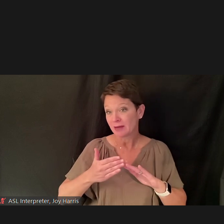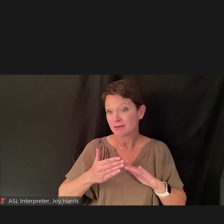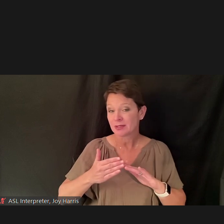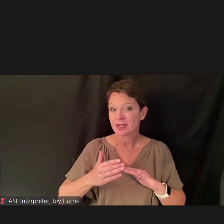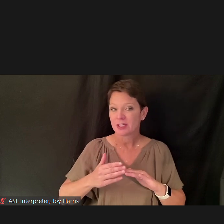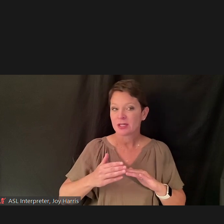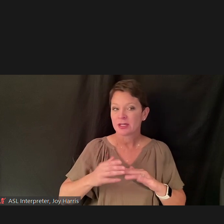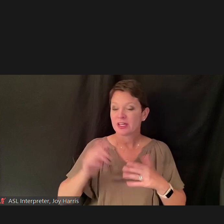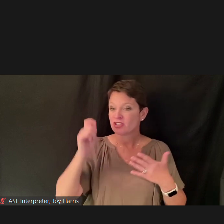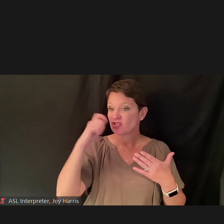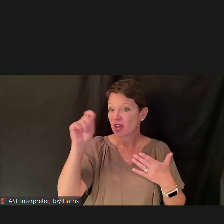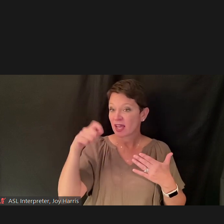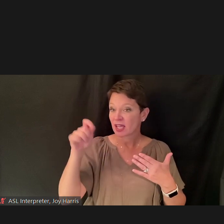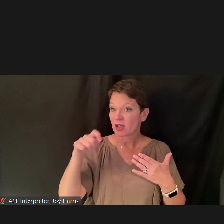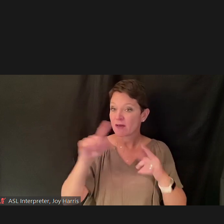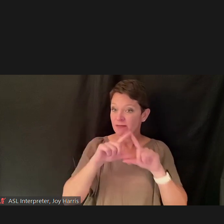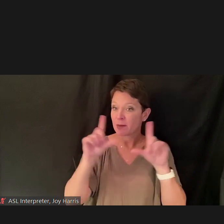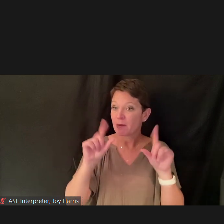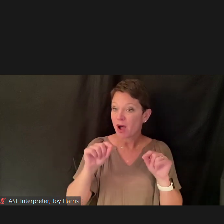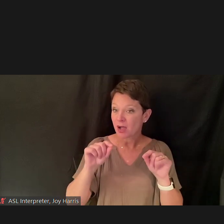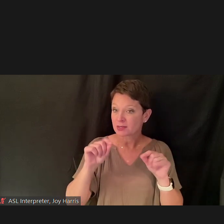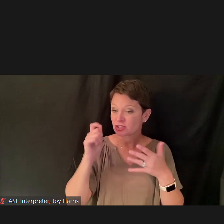que sus clientes